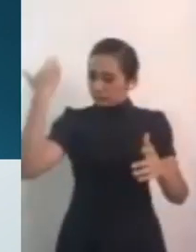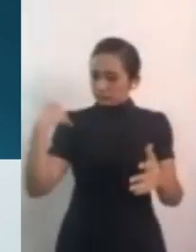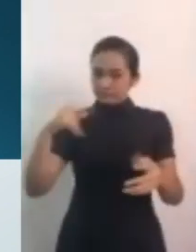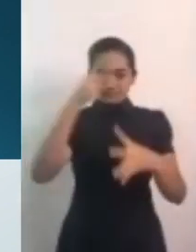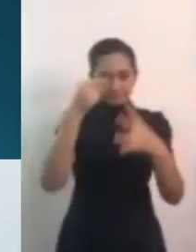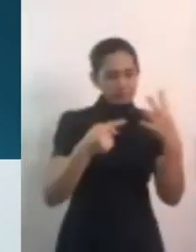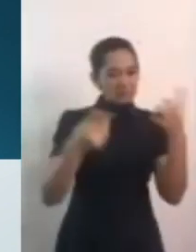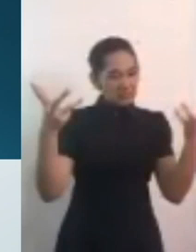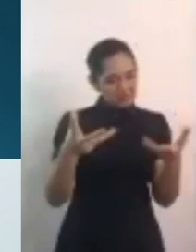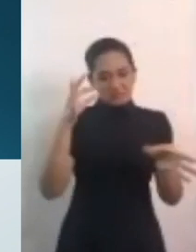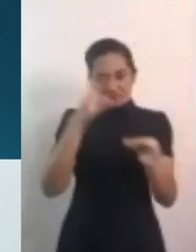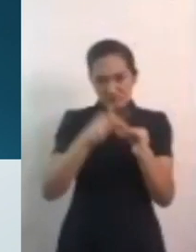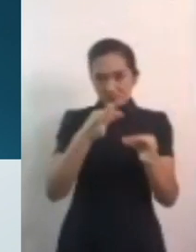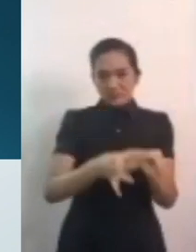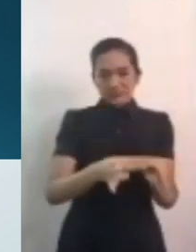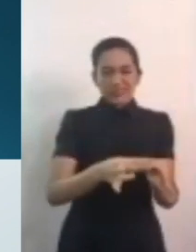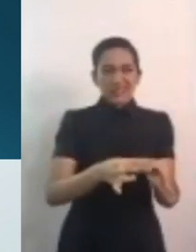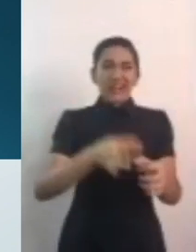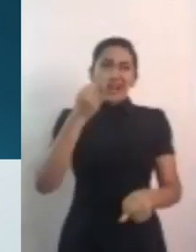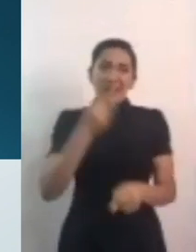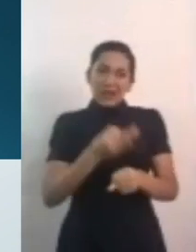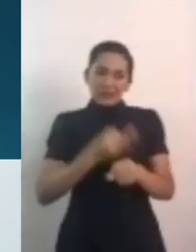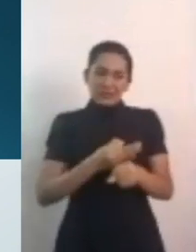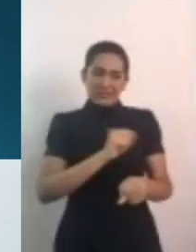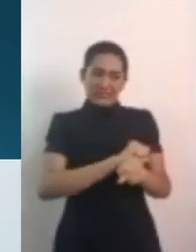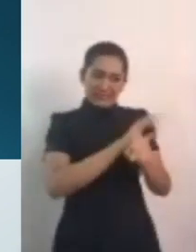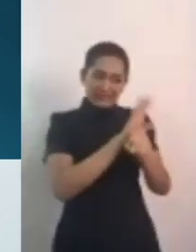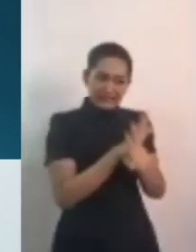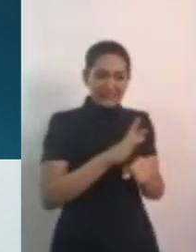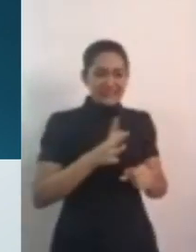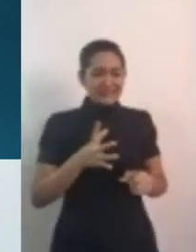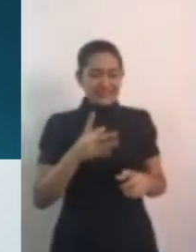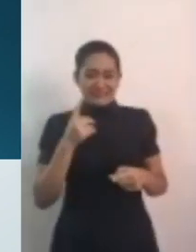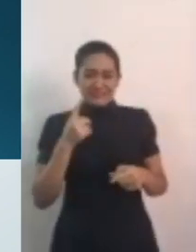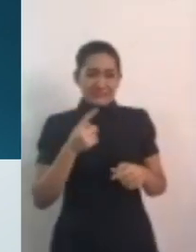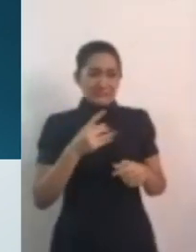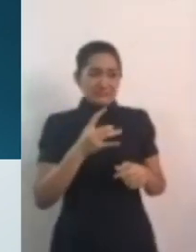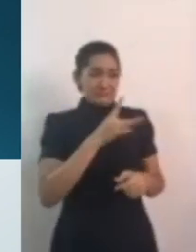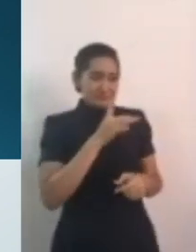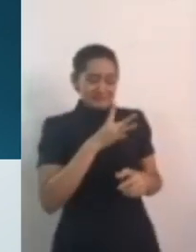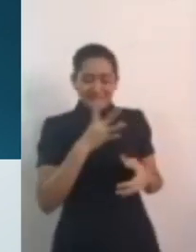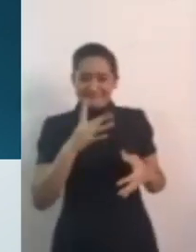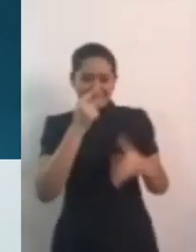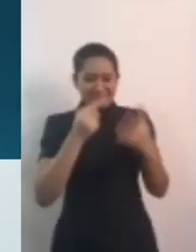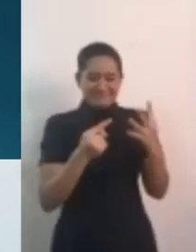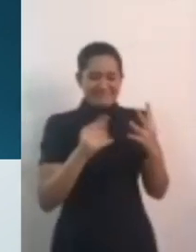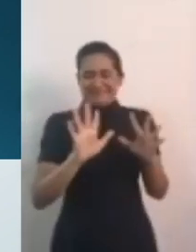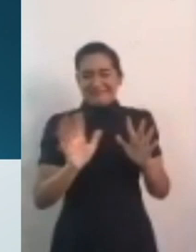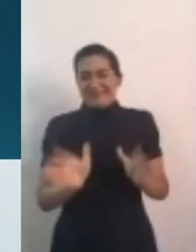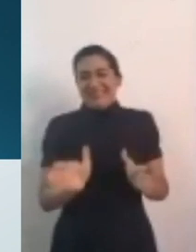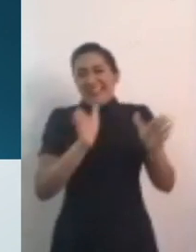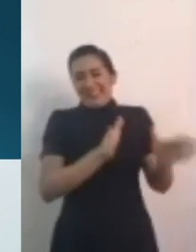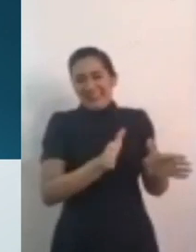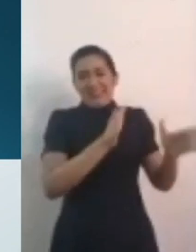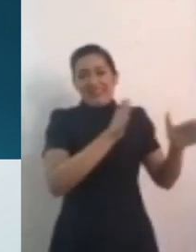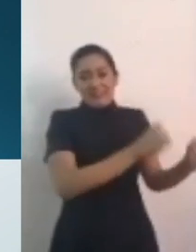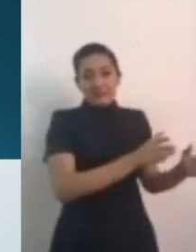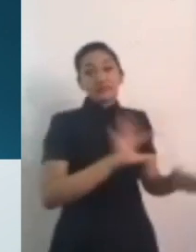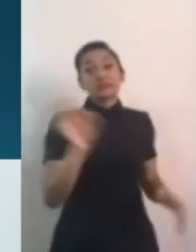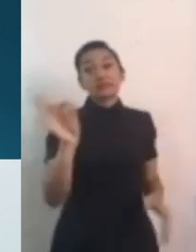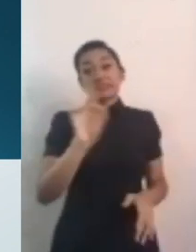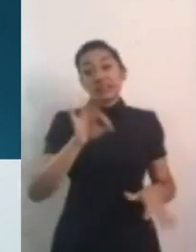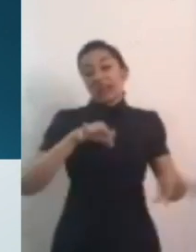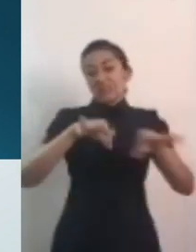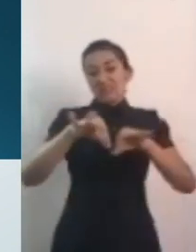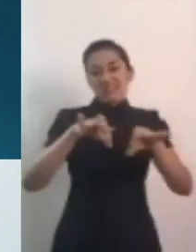hay que imaginar que esto podría ocurrir en situaciones laborales, aun cuando la persona haya recuperado su